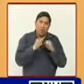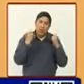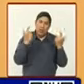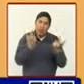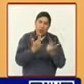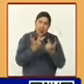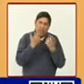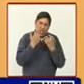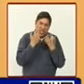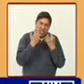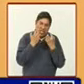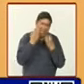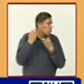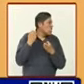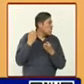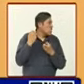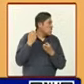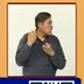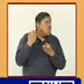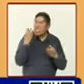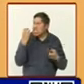estar irritables.